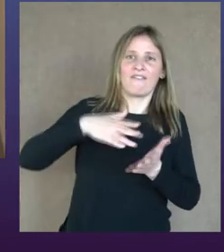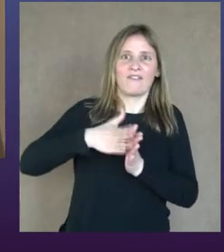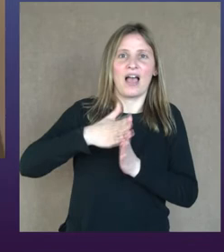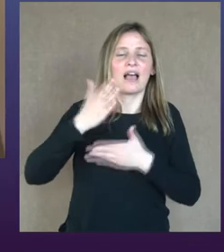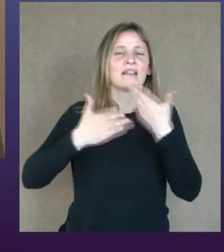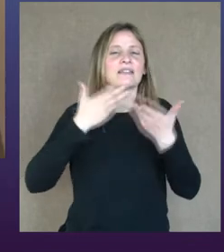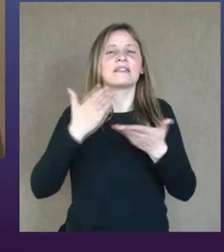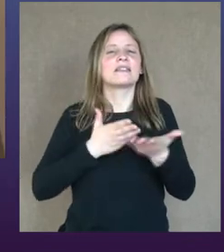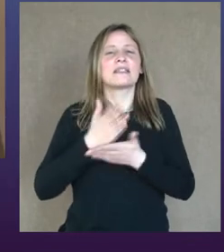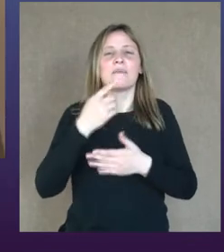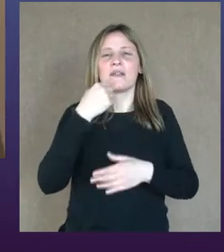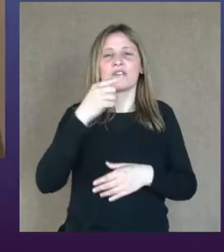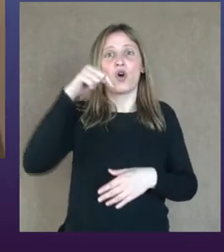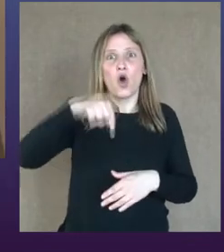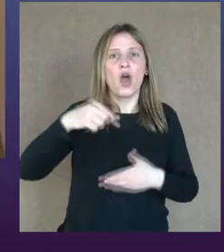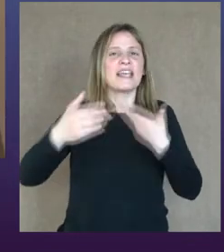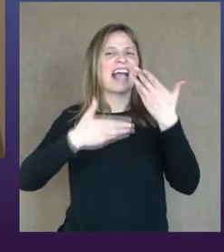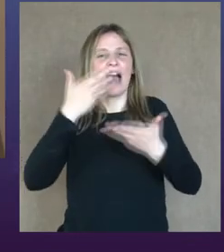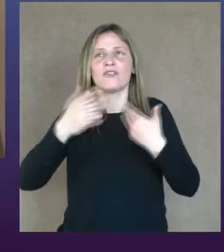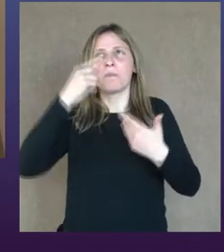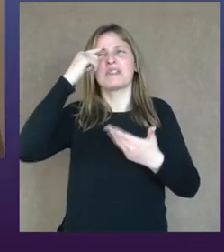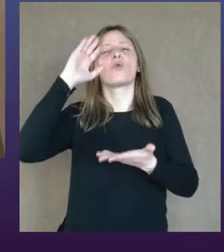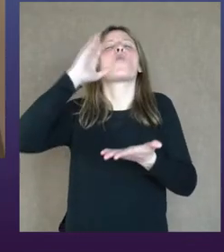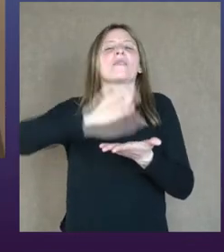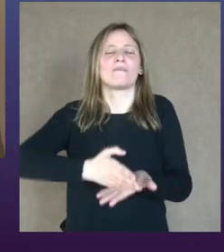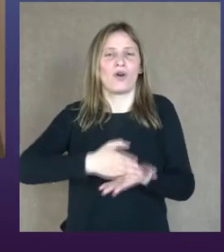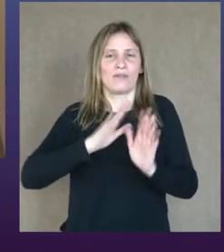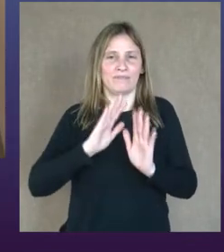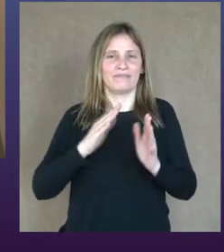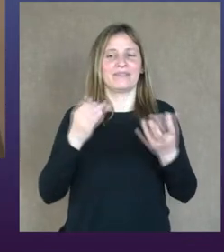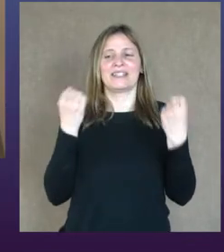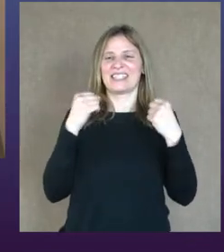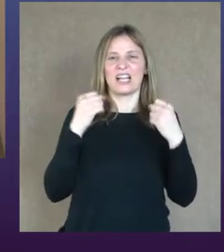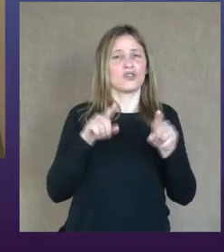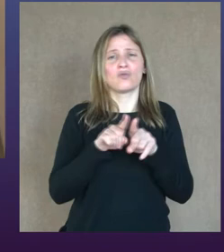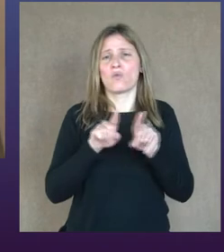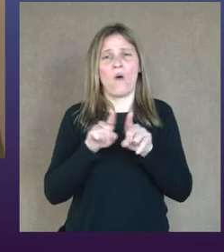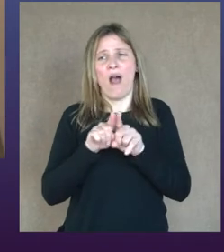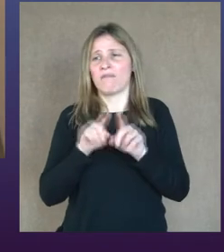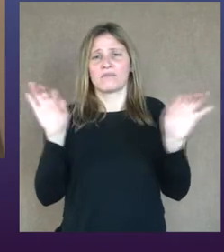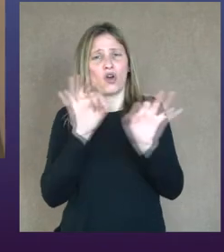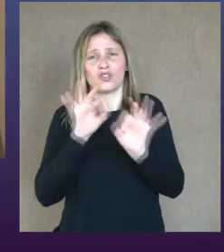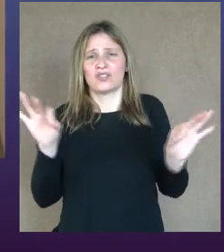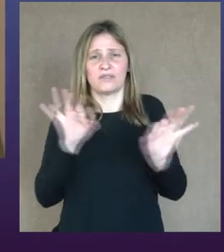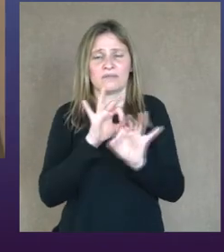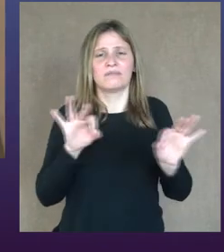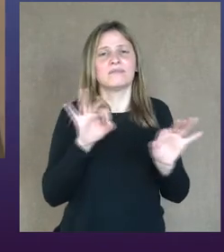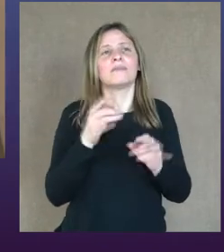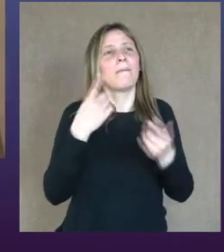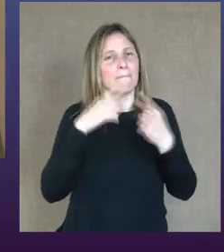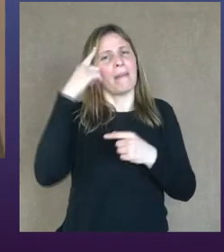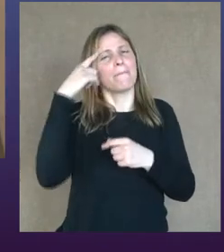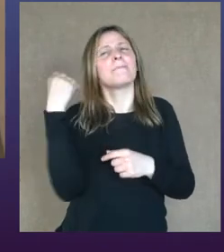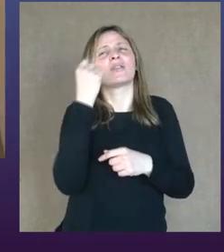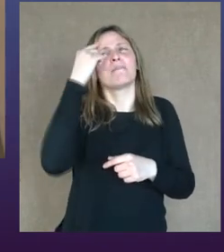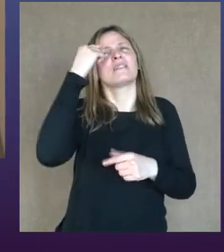siempre digo, hoy canto como si fuera la última vez, tanto en un ensayo como en un concierto. Entonces, para mí eso es muy